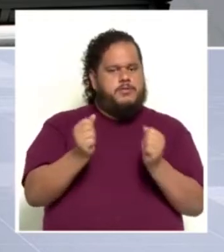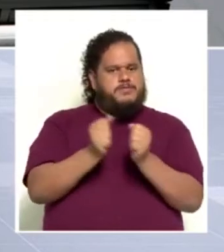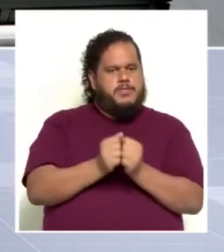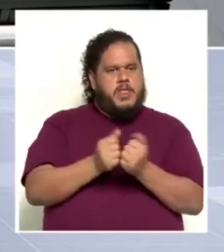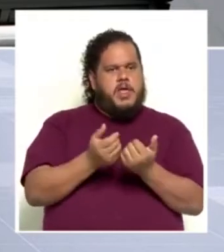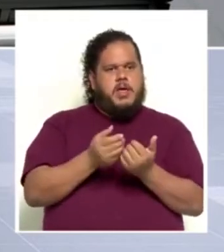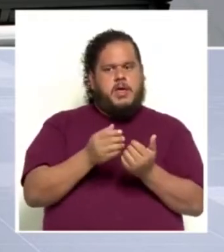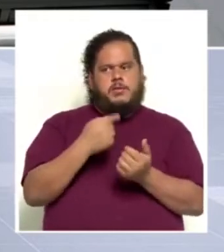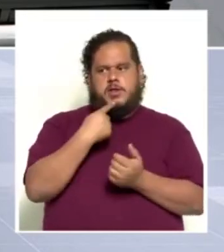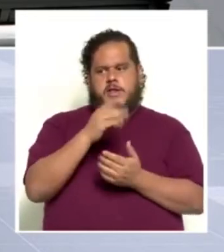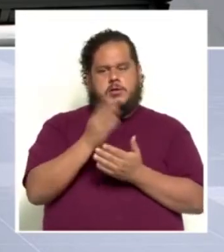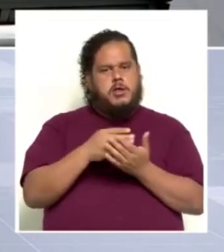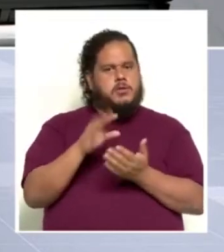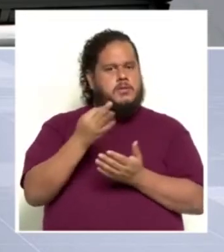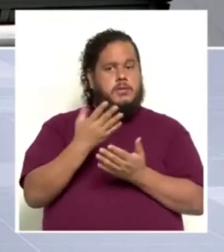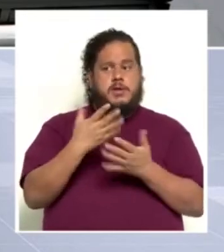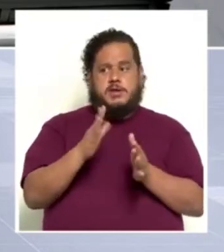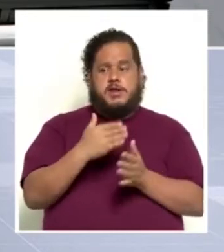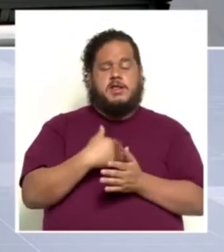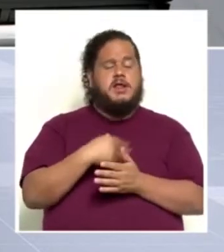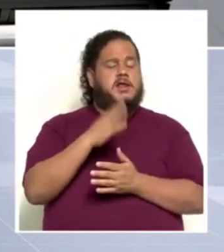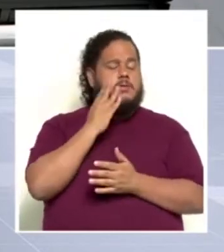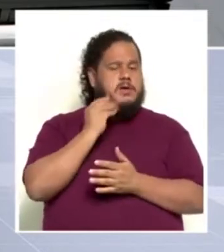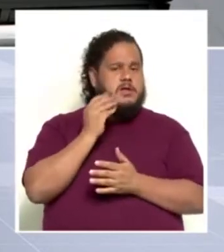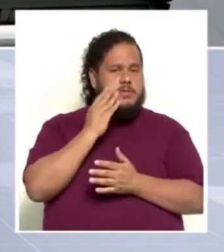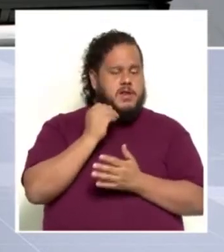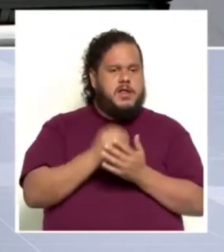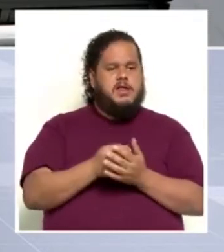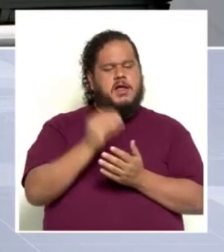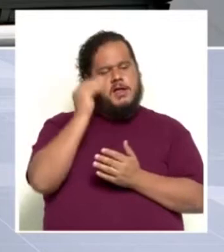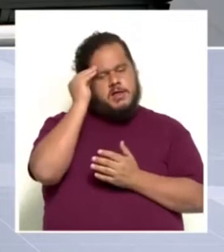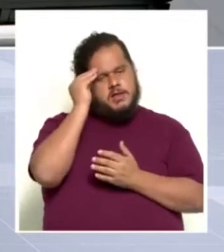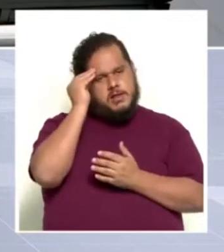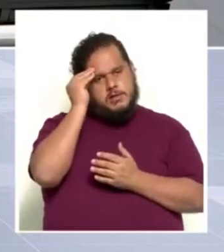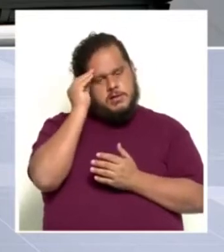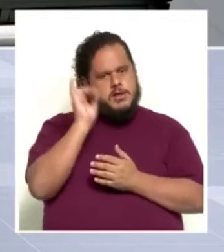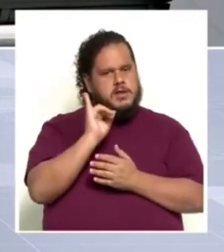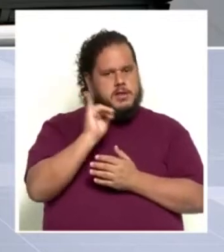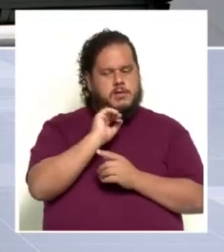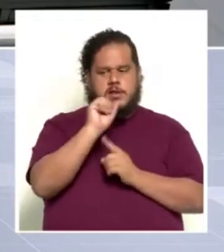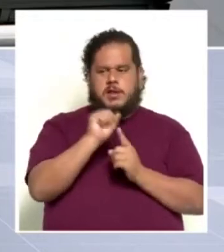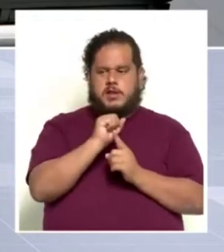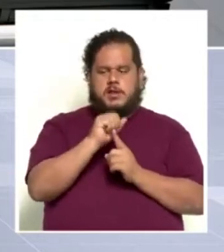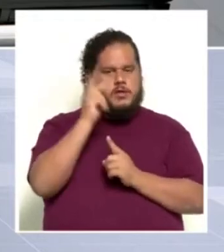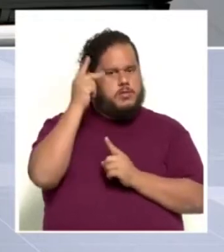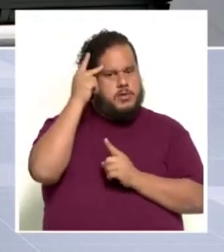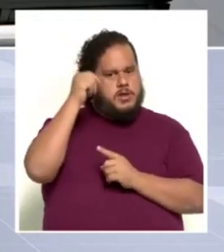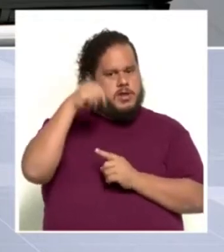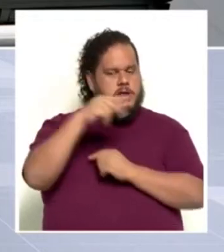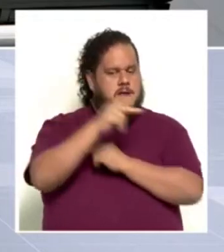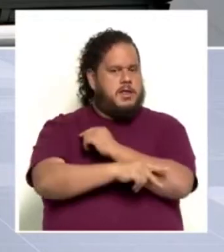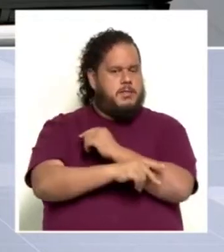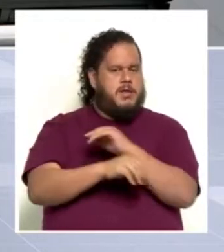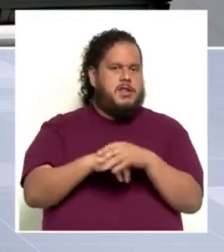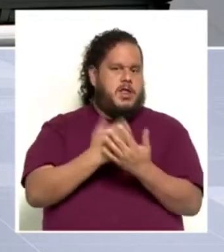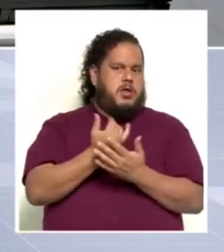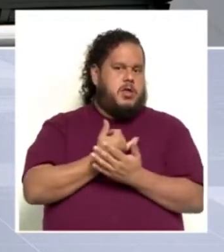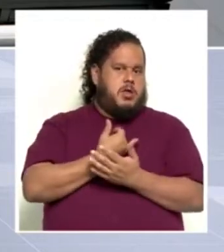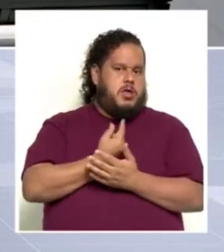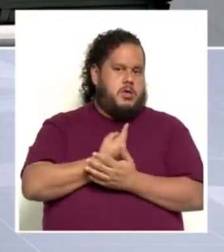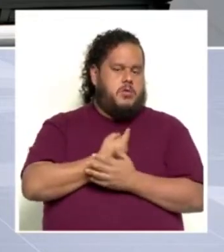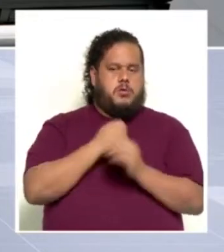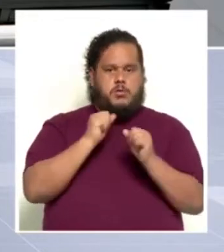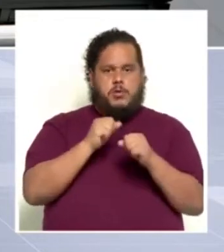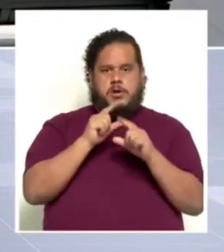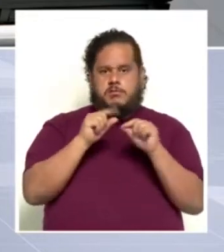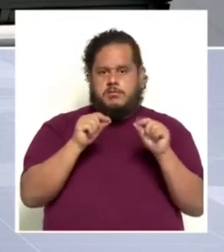por decirlo de algún modo, ya tienen una experiencia, están conscientes también de la situación política del país, y uno podría especular, pero como bien lo